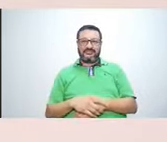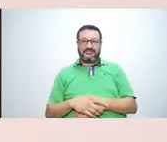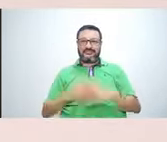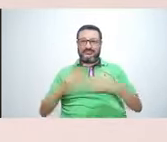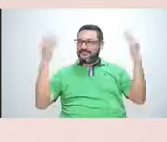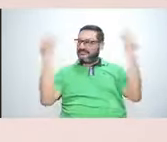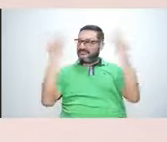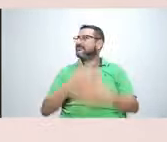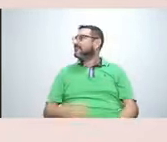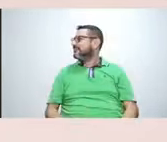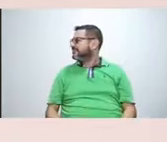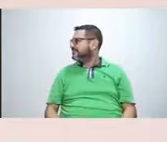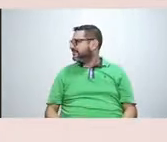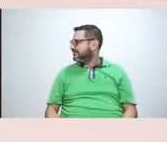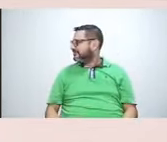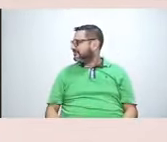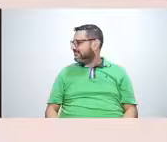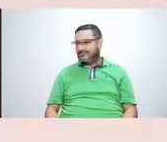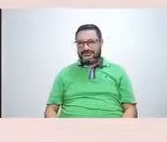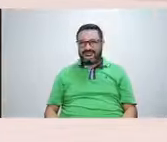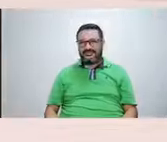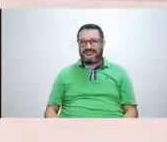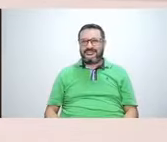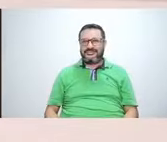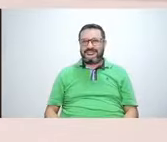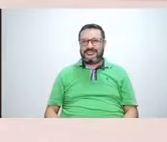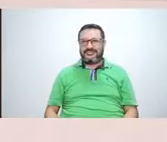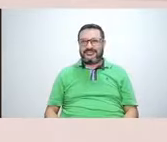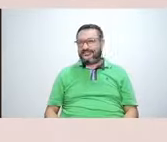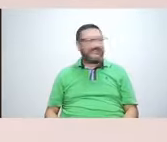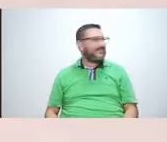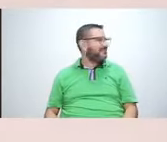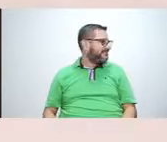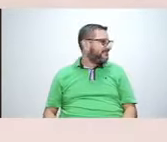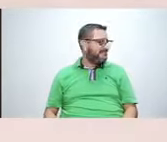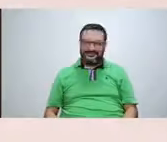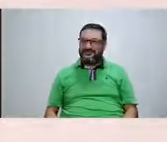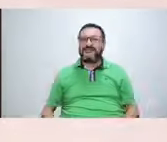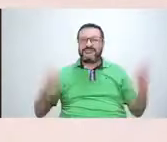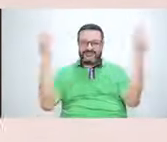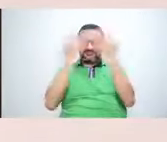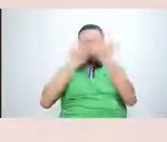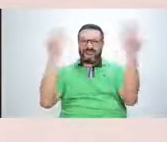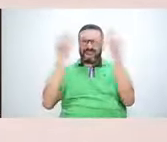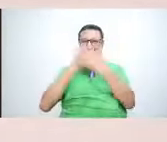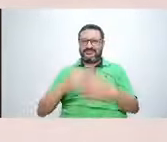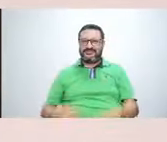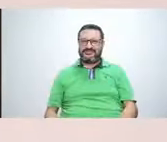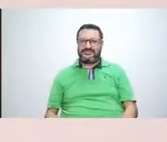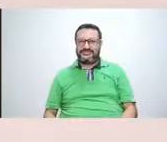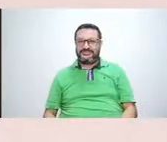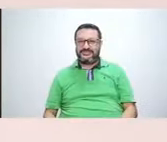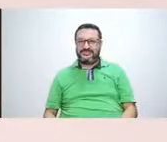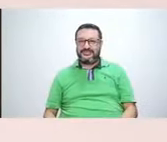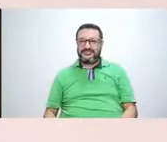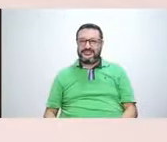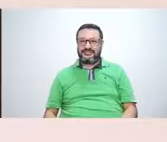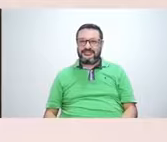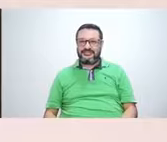lo que está haciendo. Usted está desconcentrado. Esa era mi pregunta. ¿Qué uno a veces